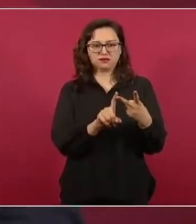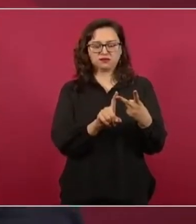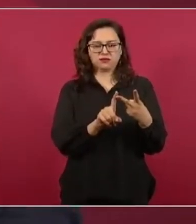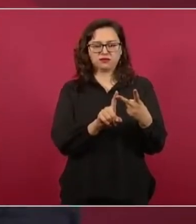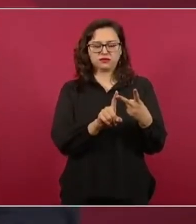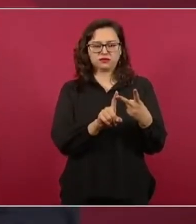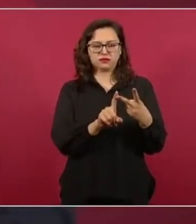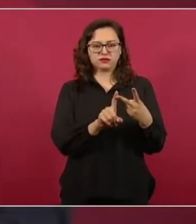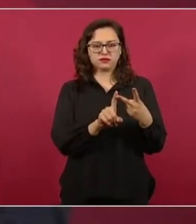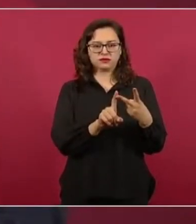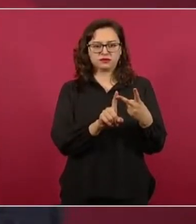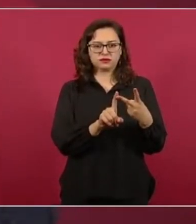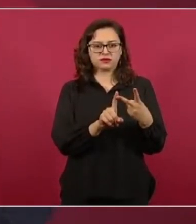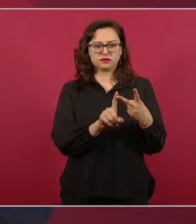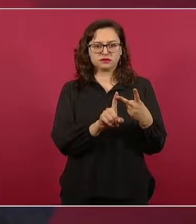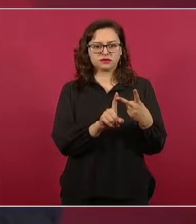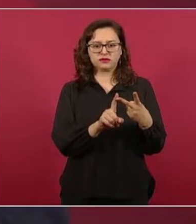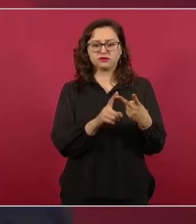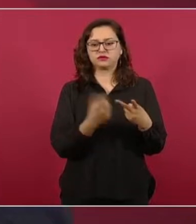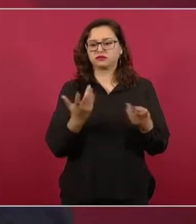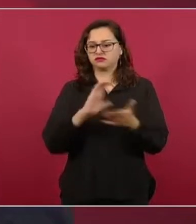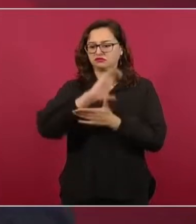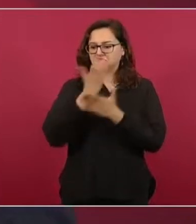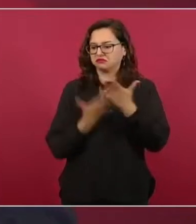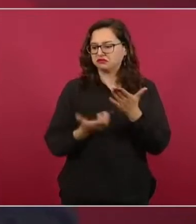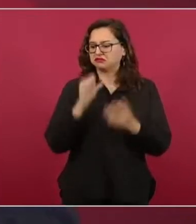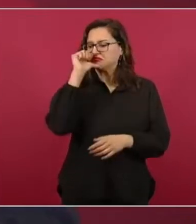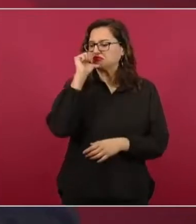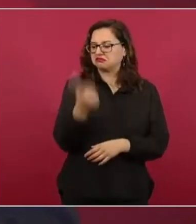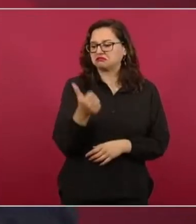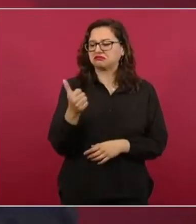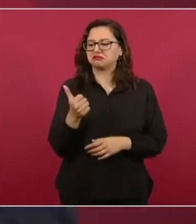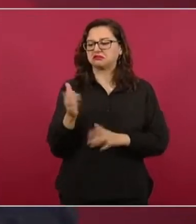lo de la subcontratación,